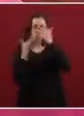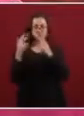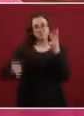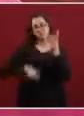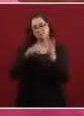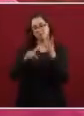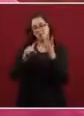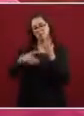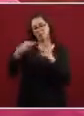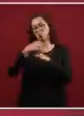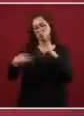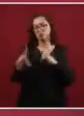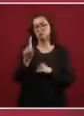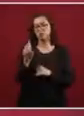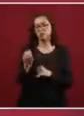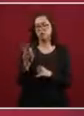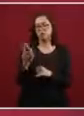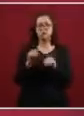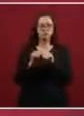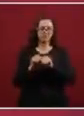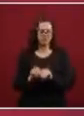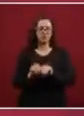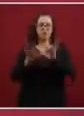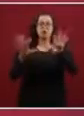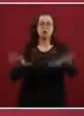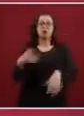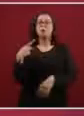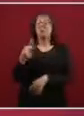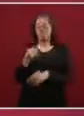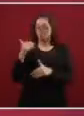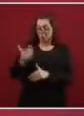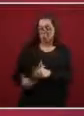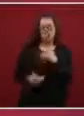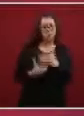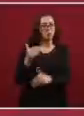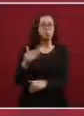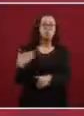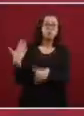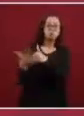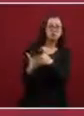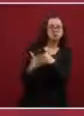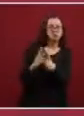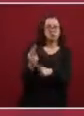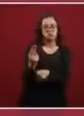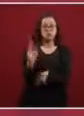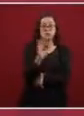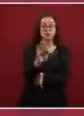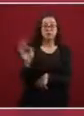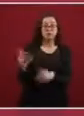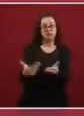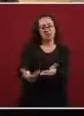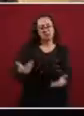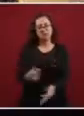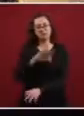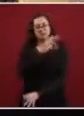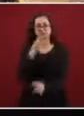Diario Oficial. Pero todo este proceso estará listo antes de que vence el plazo del decreto anterior. Muchas gracias.